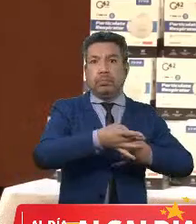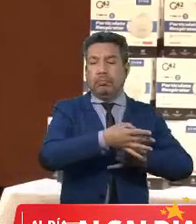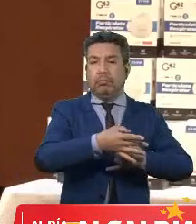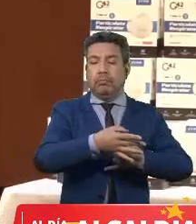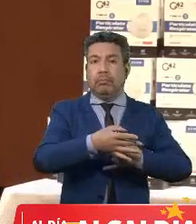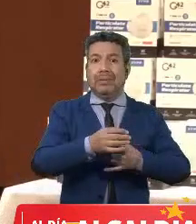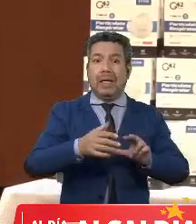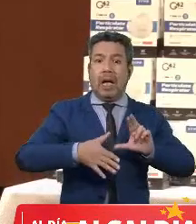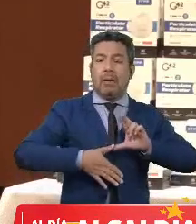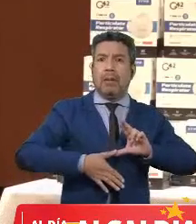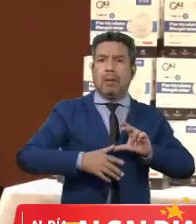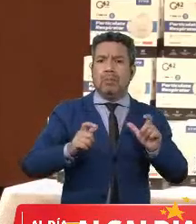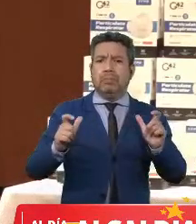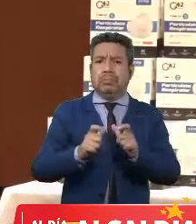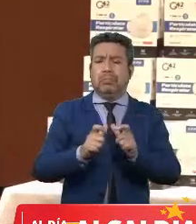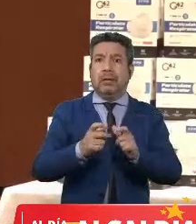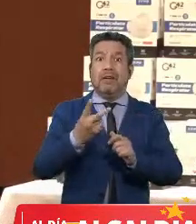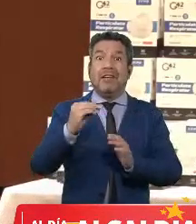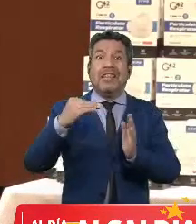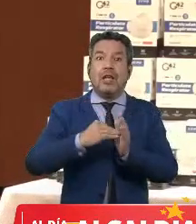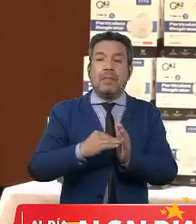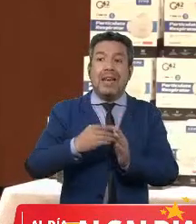poner cerca de 20.000 dosis día.